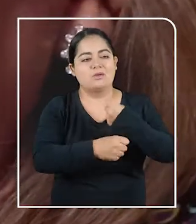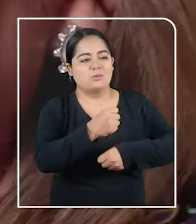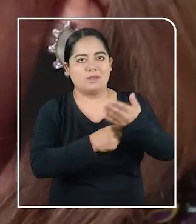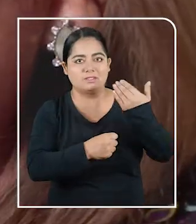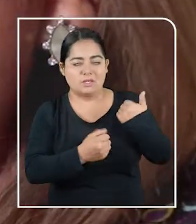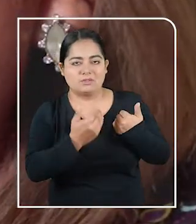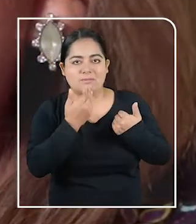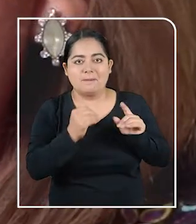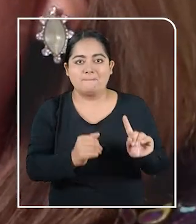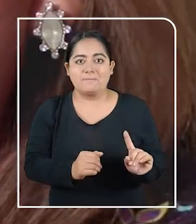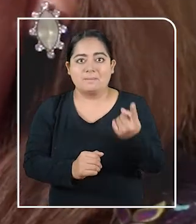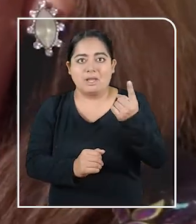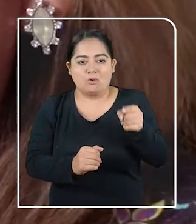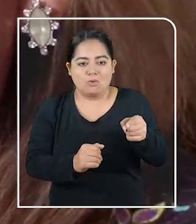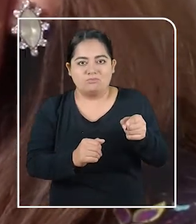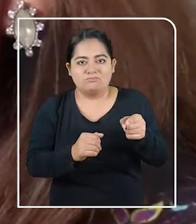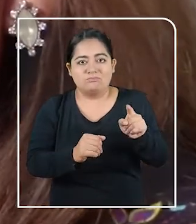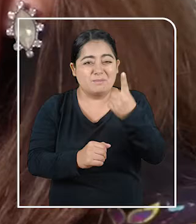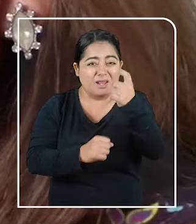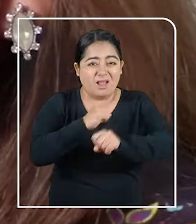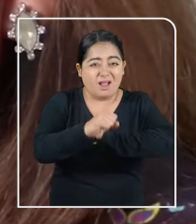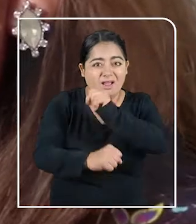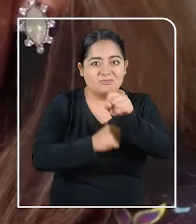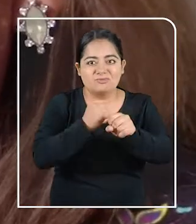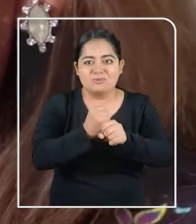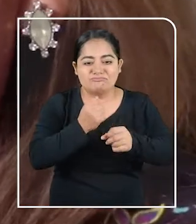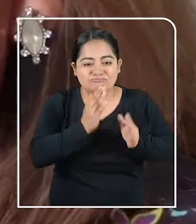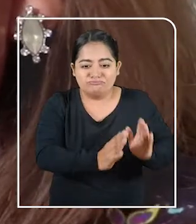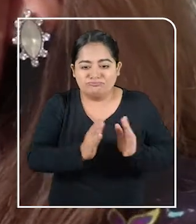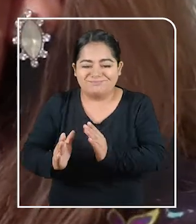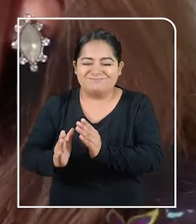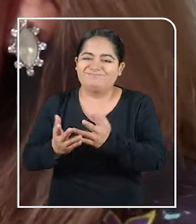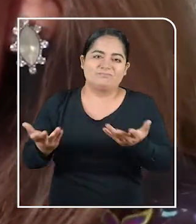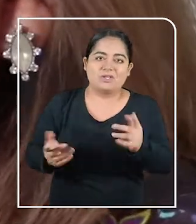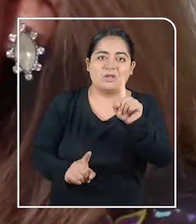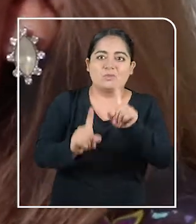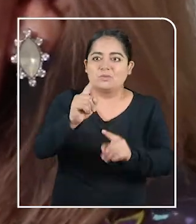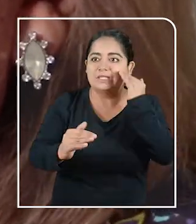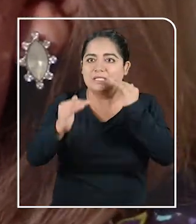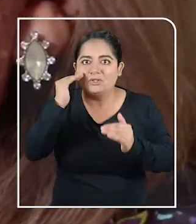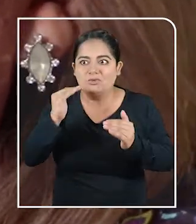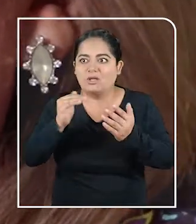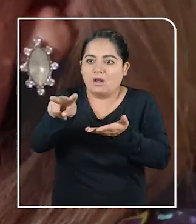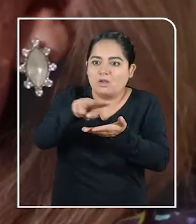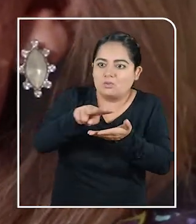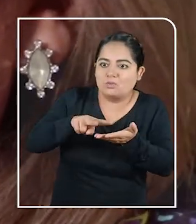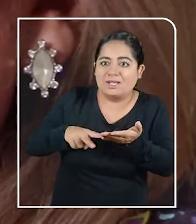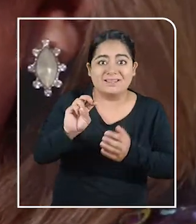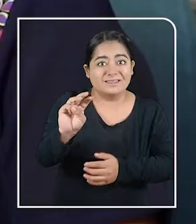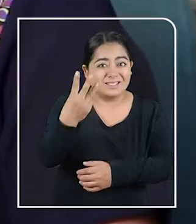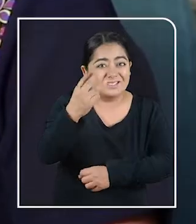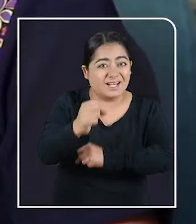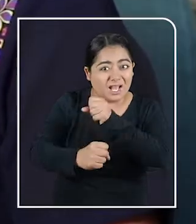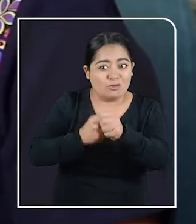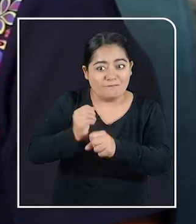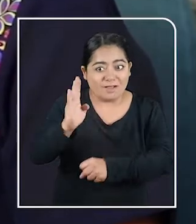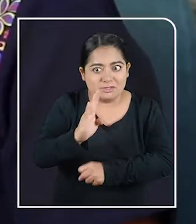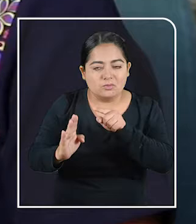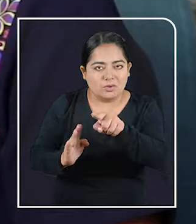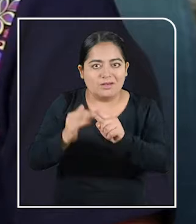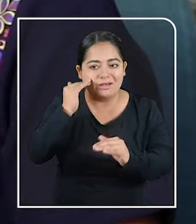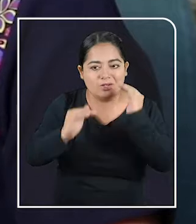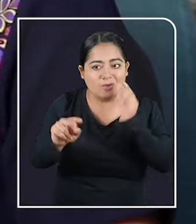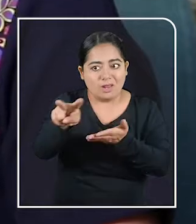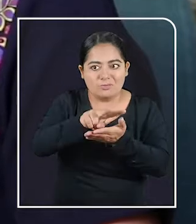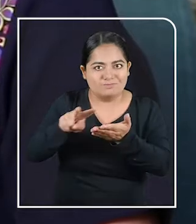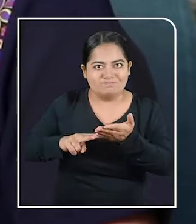tampoco no fue un primer año muy sistemático, por lo tanto teníamos alumnos no lectores en tercer año, lo que nos llevó